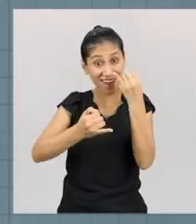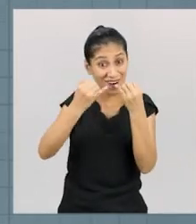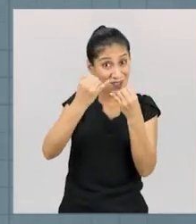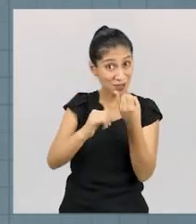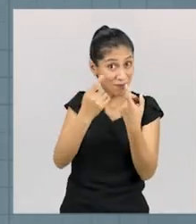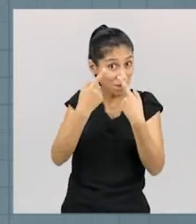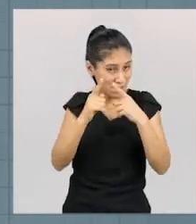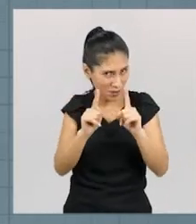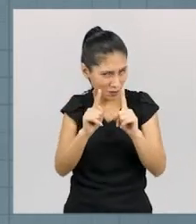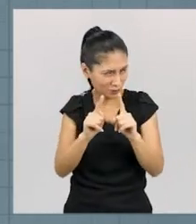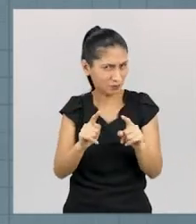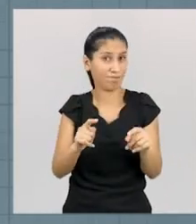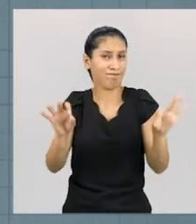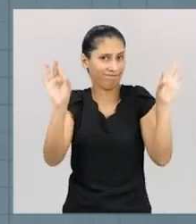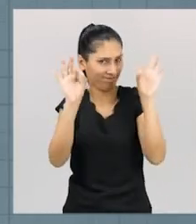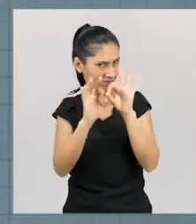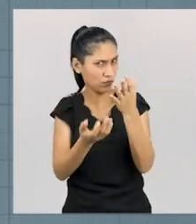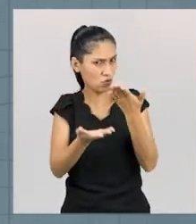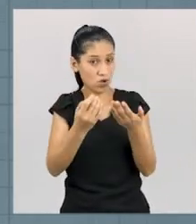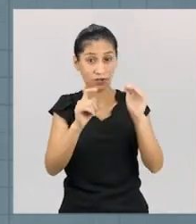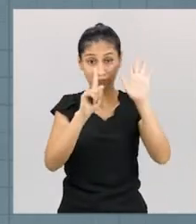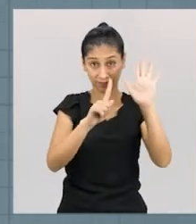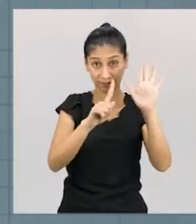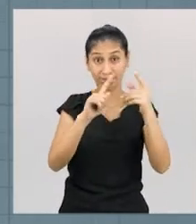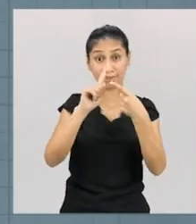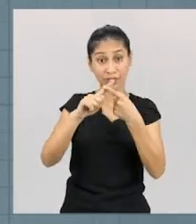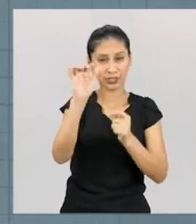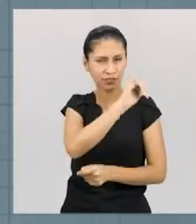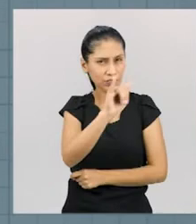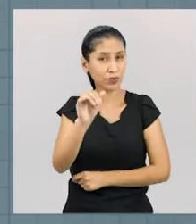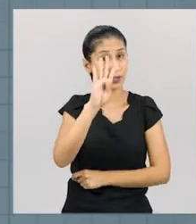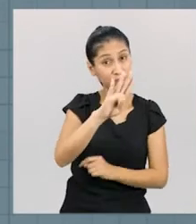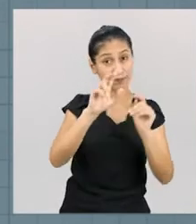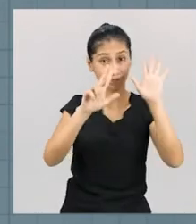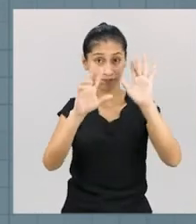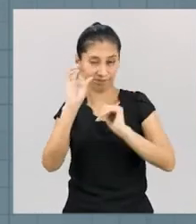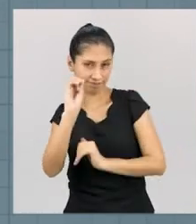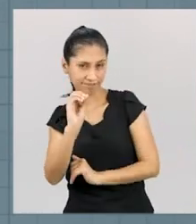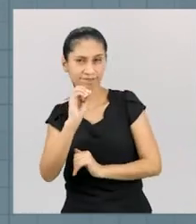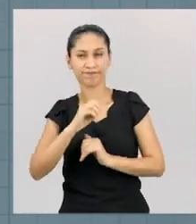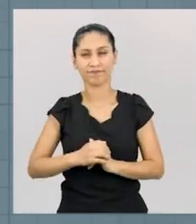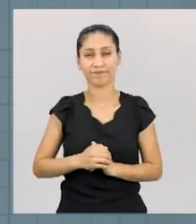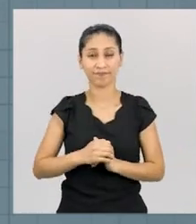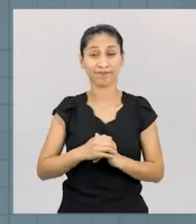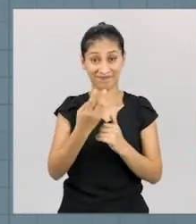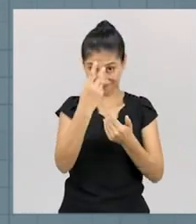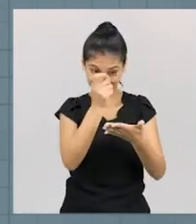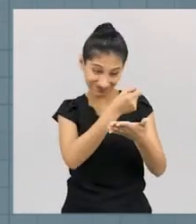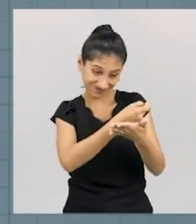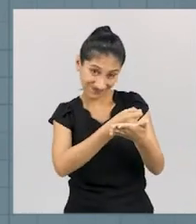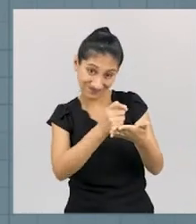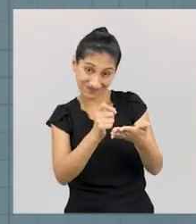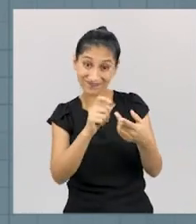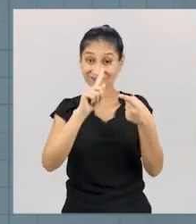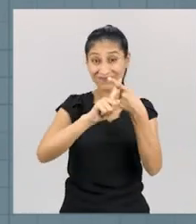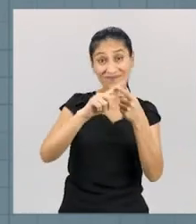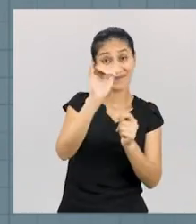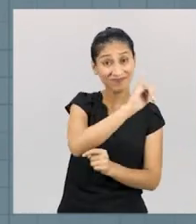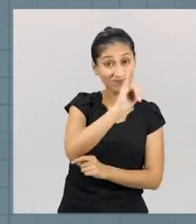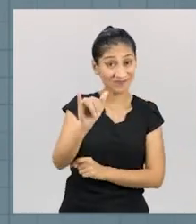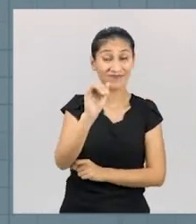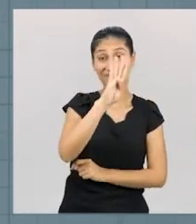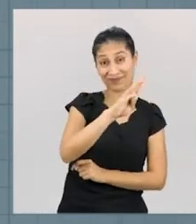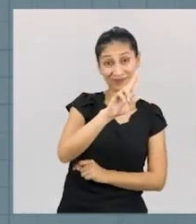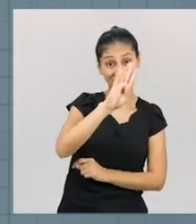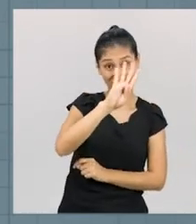la última, pero no menos importante, 6x es igual a 480. Resolvemos y x es